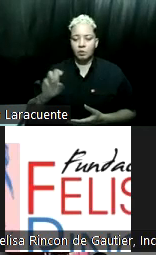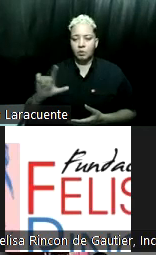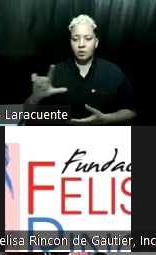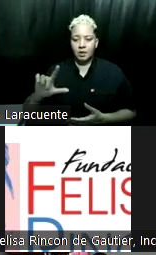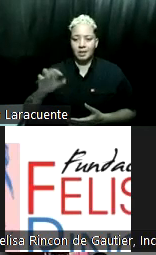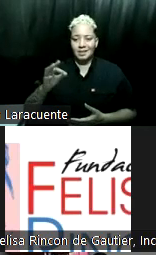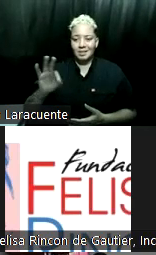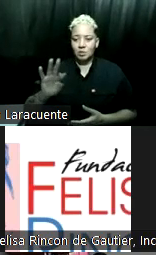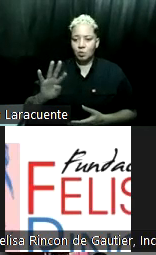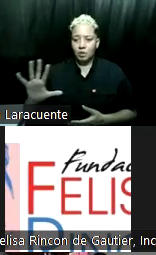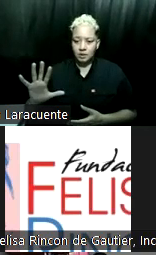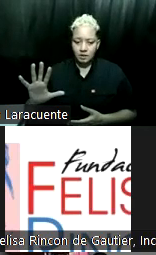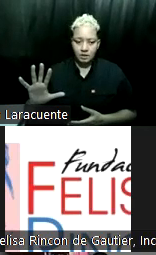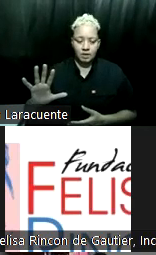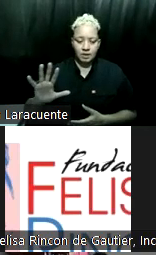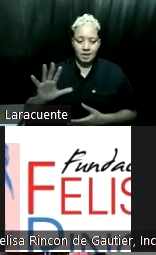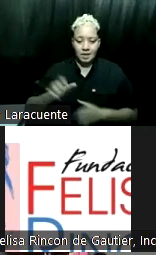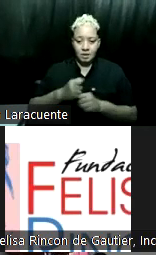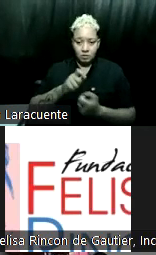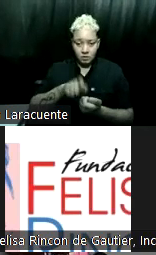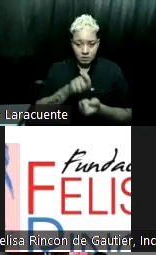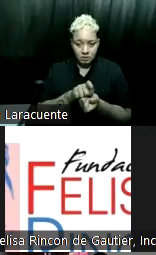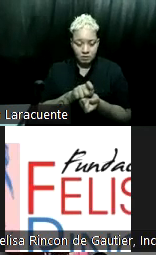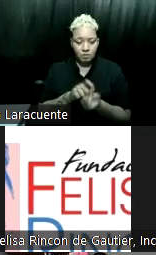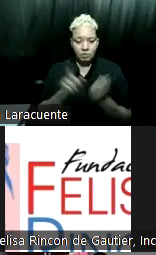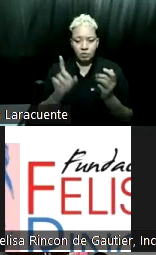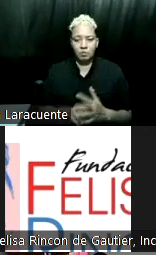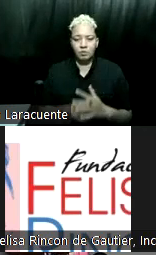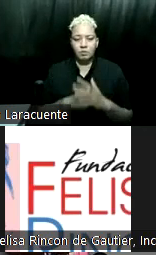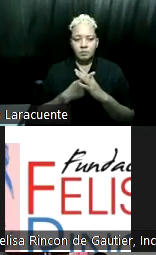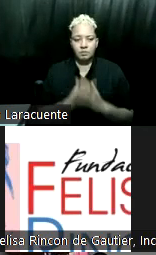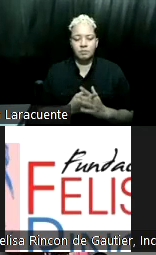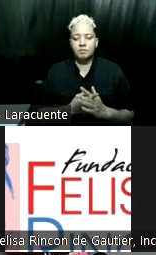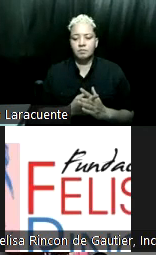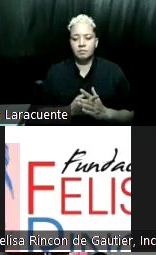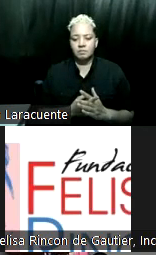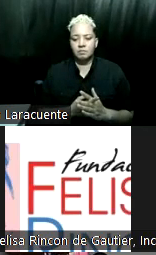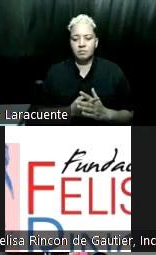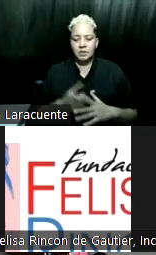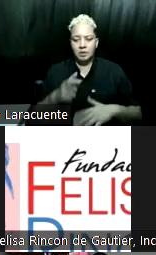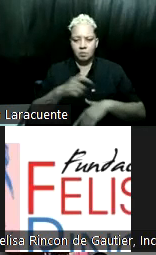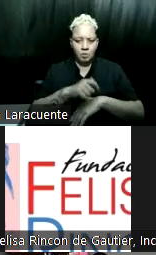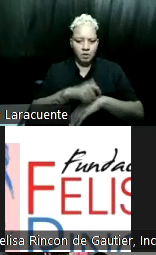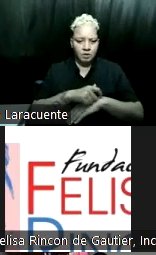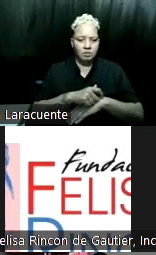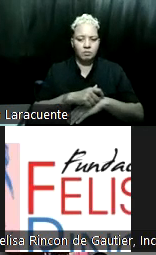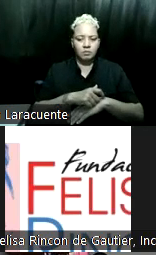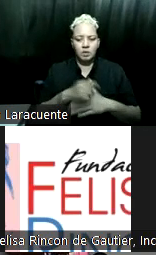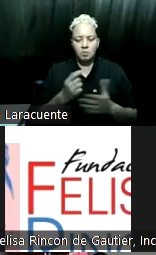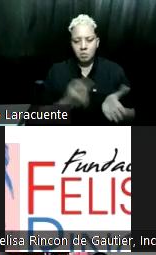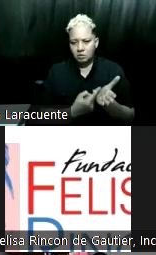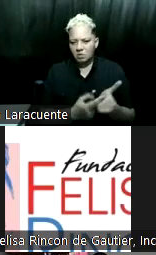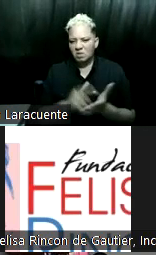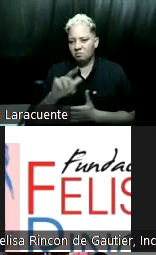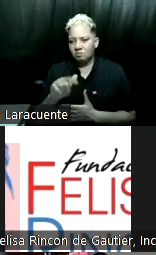1945, el año precisamente que da comienzo a ese periodo que vamos a hablar más adelante,